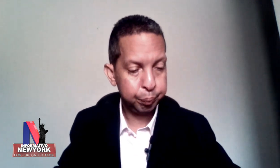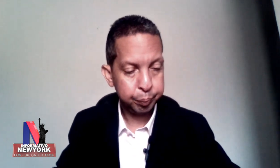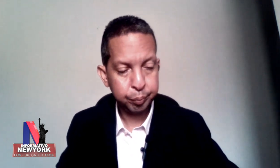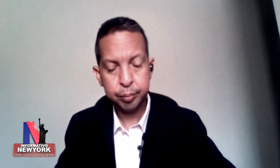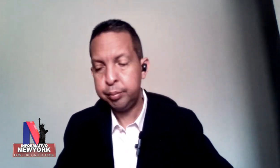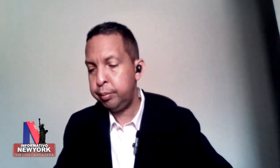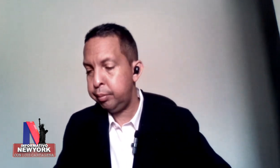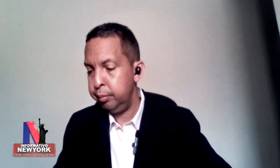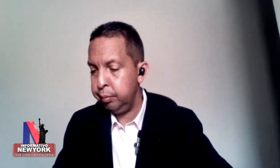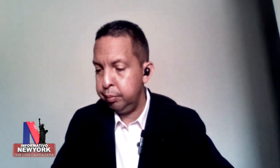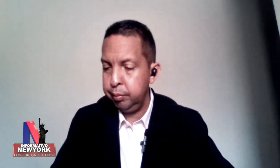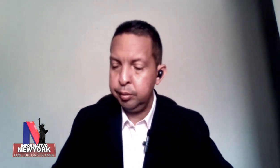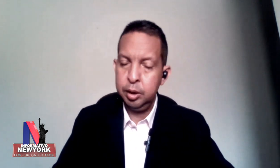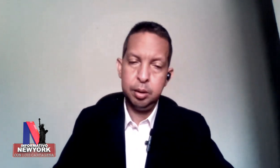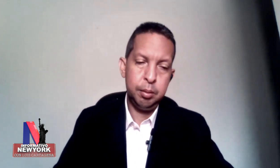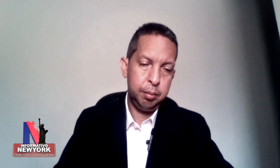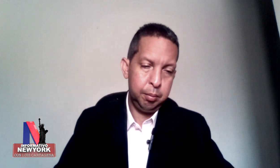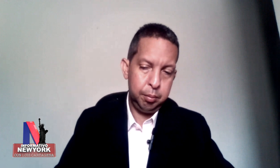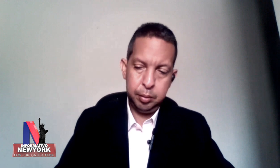denuncia